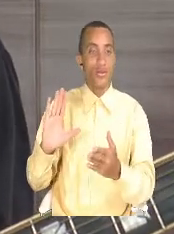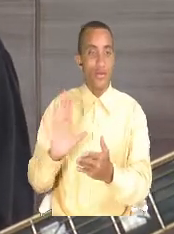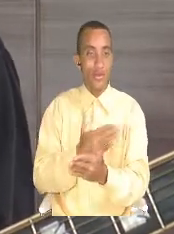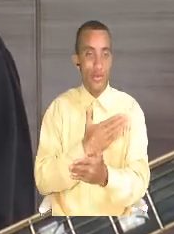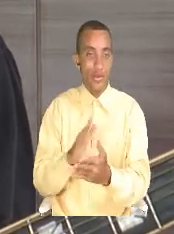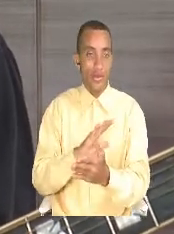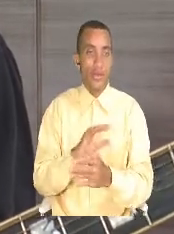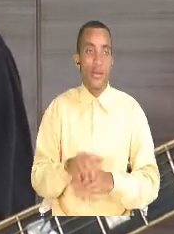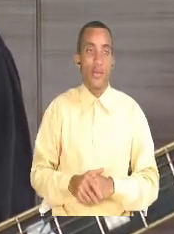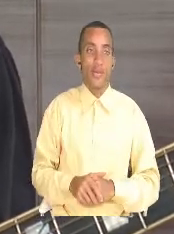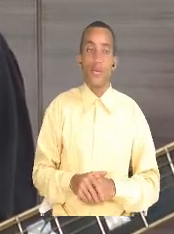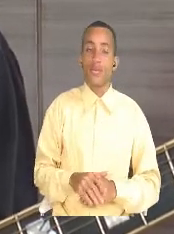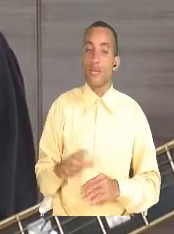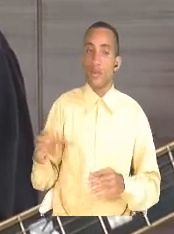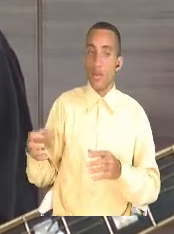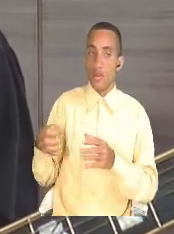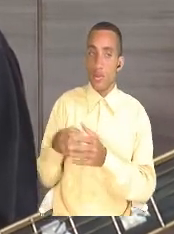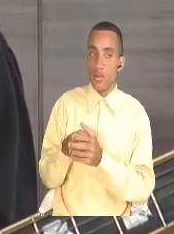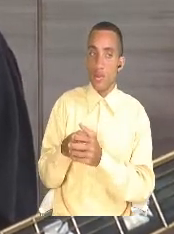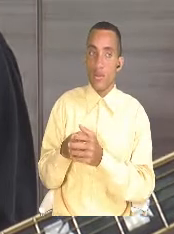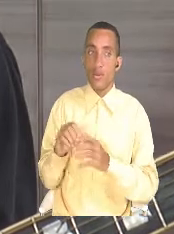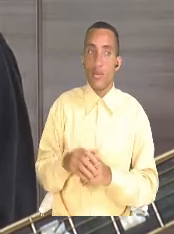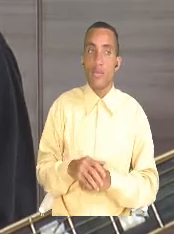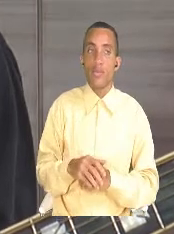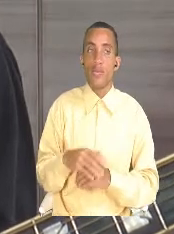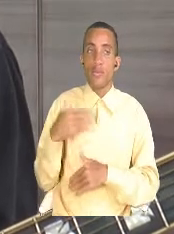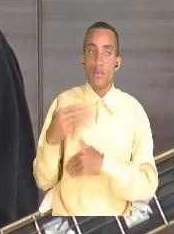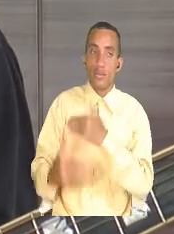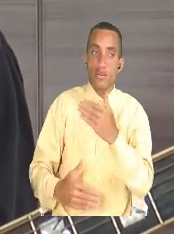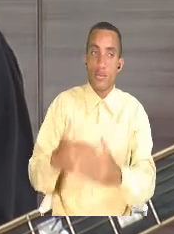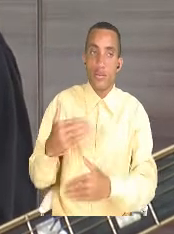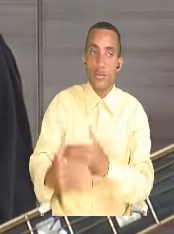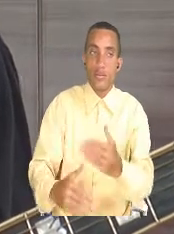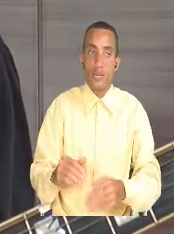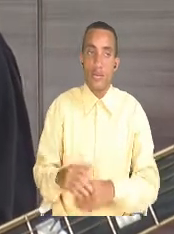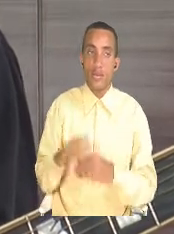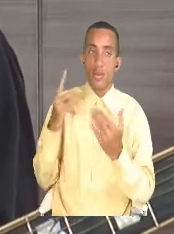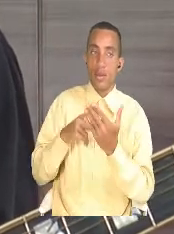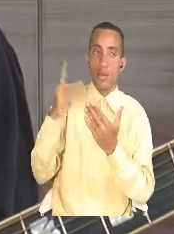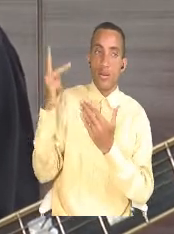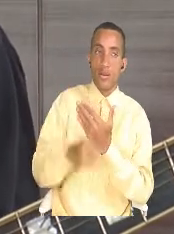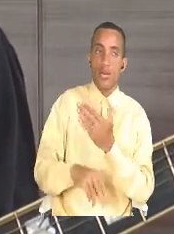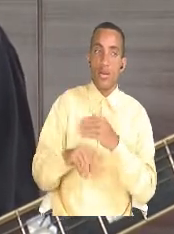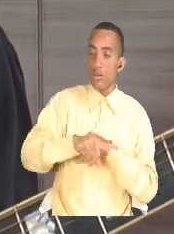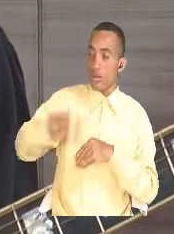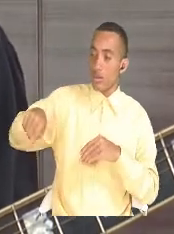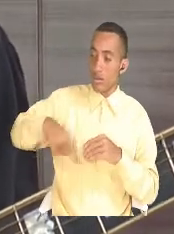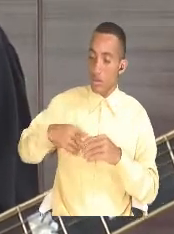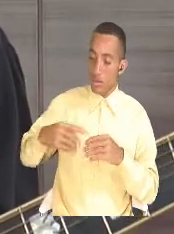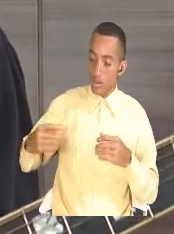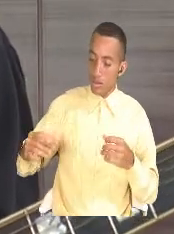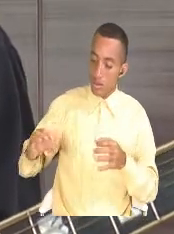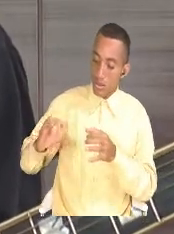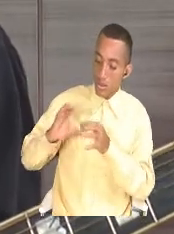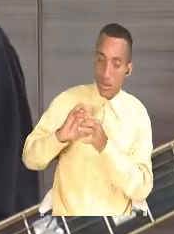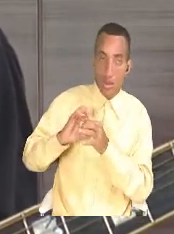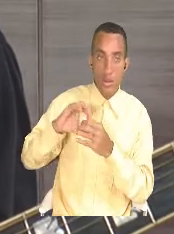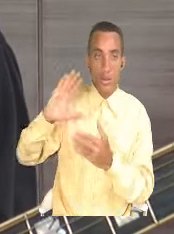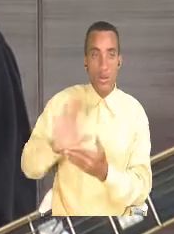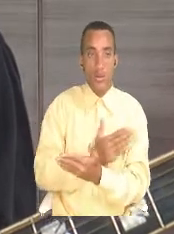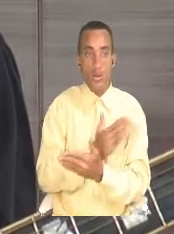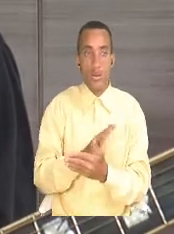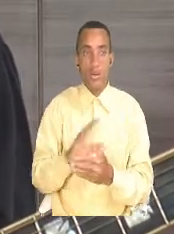Estamos acá juntos. Ese es un proceso y un proyecto que tenemos, la unión de la música en Barranca. de